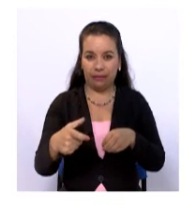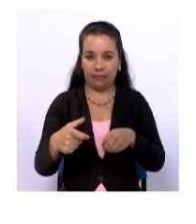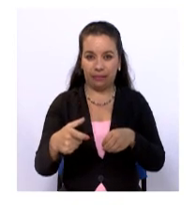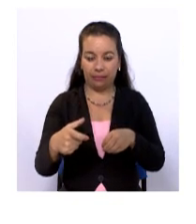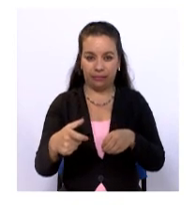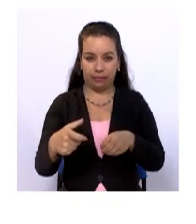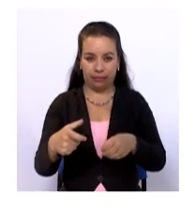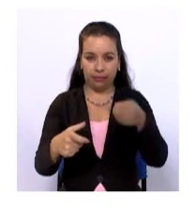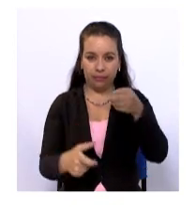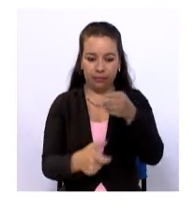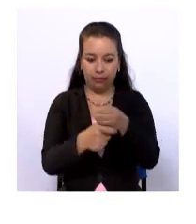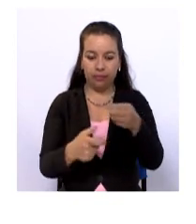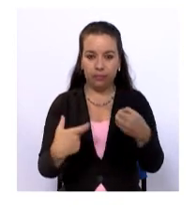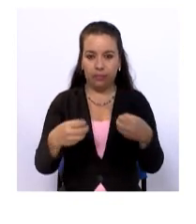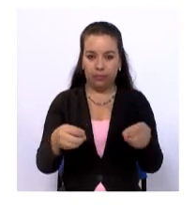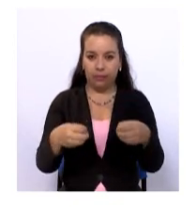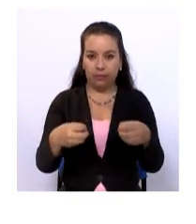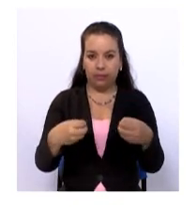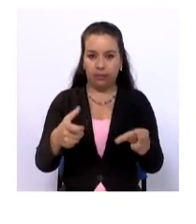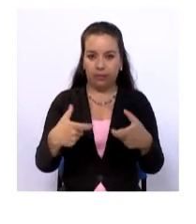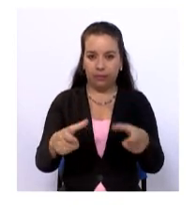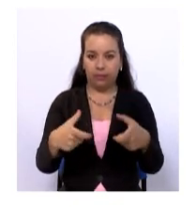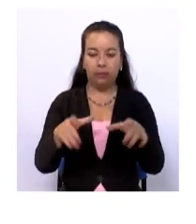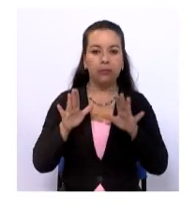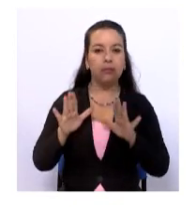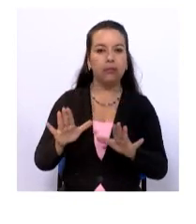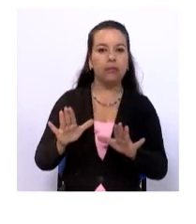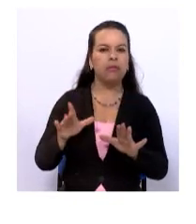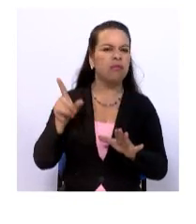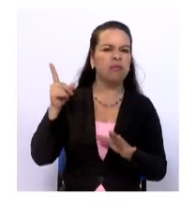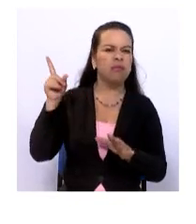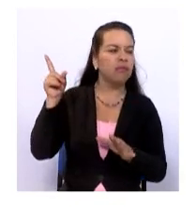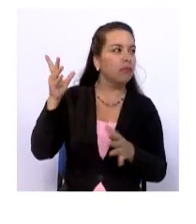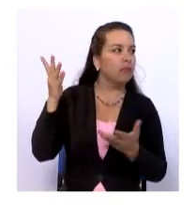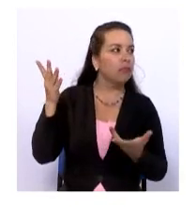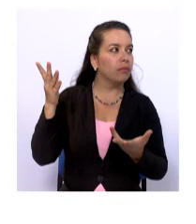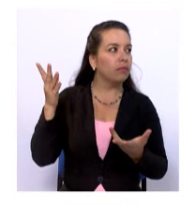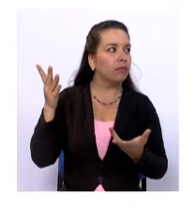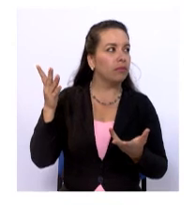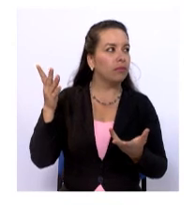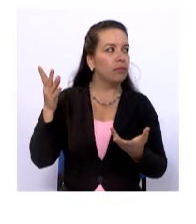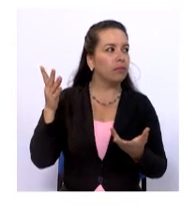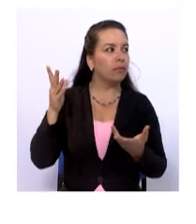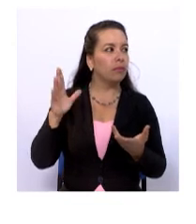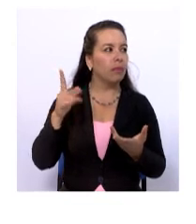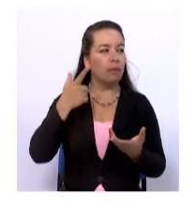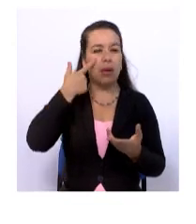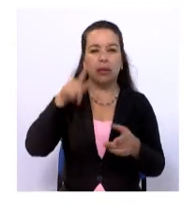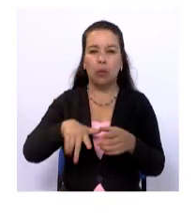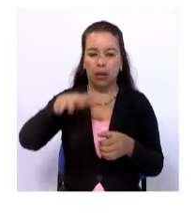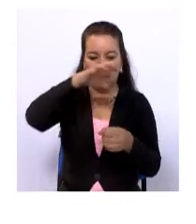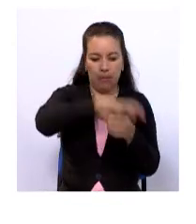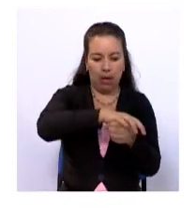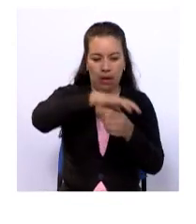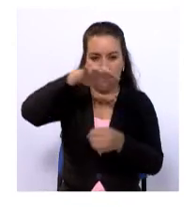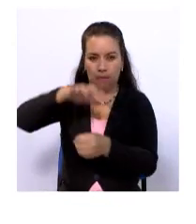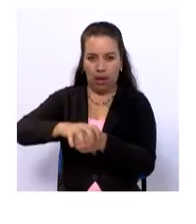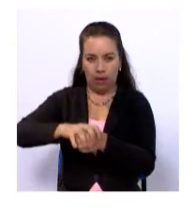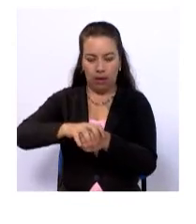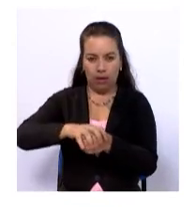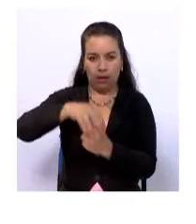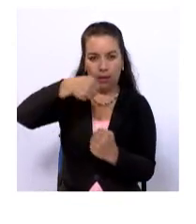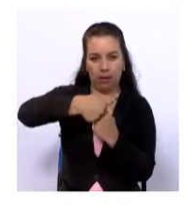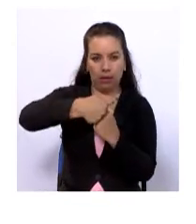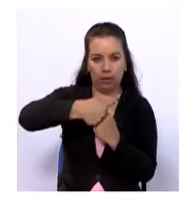tienen forma es el externo tiene por nuevo que es lo que hace ese menisco medio que está up ello es tan común es unos empaques hitos que me van a separar la tibia